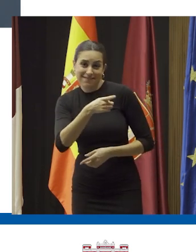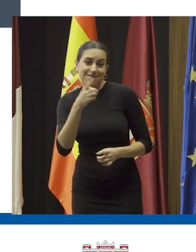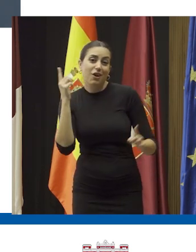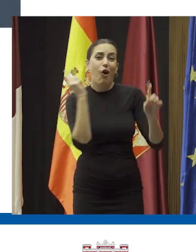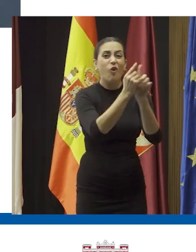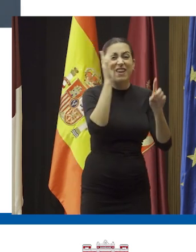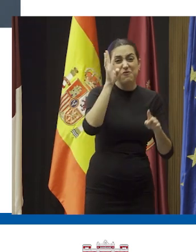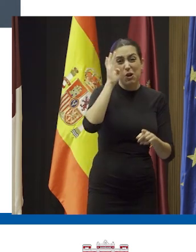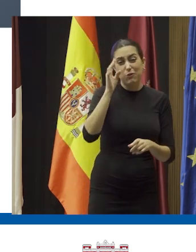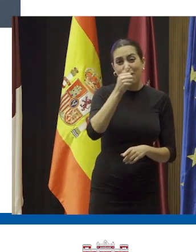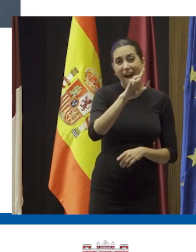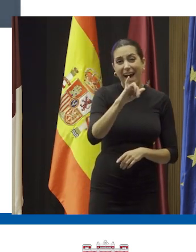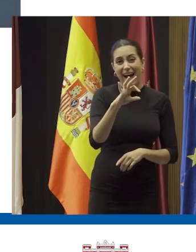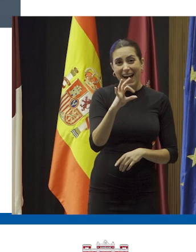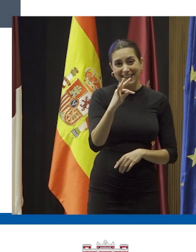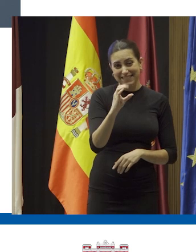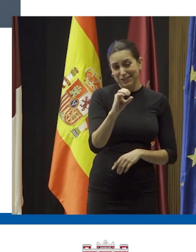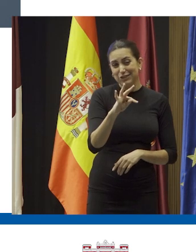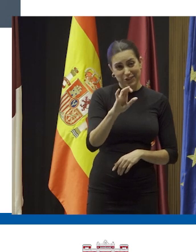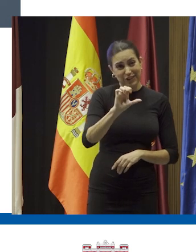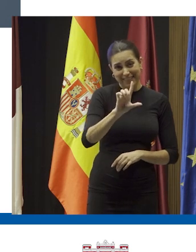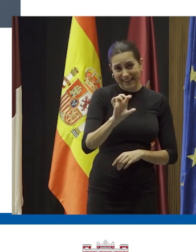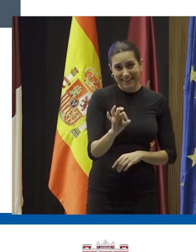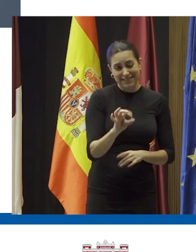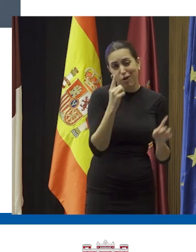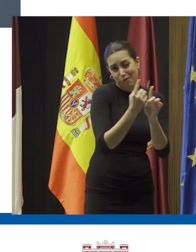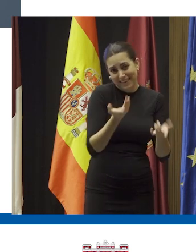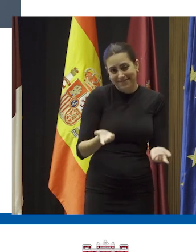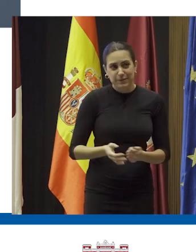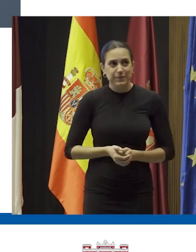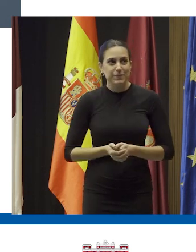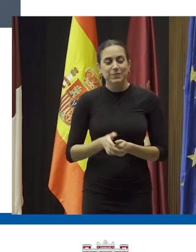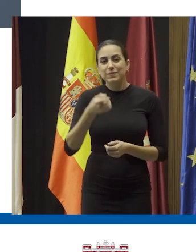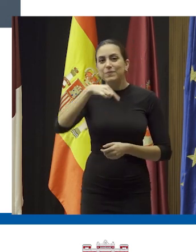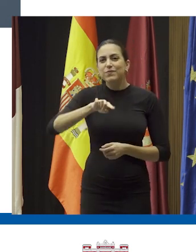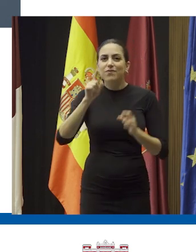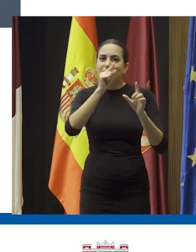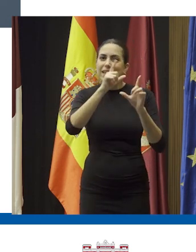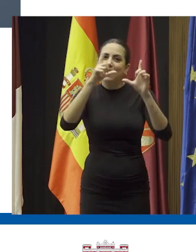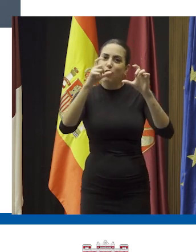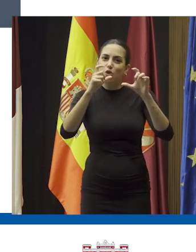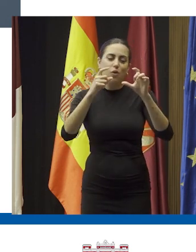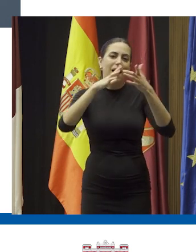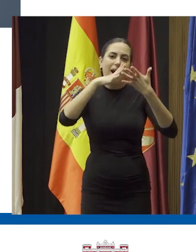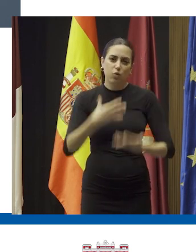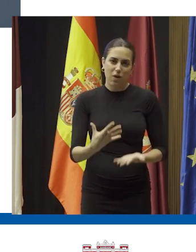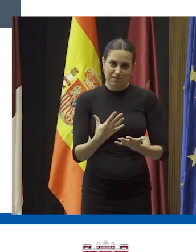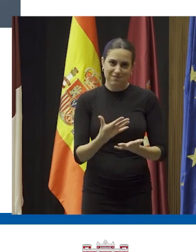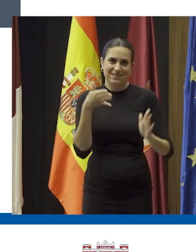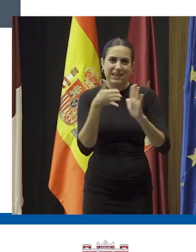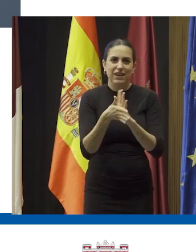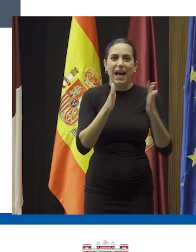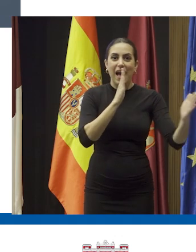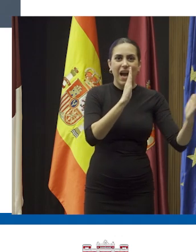Aristóteles, de alguna manera. Esto es el quirófano actual, ¿lo ven? ¿Lo que es? Nada que ver con